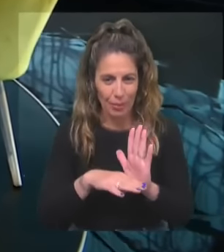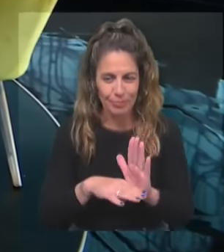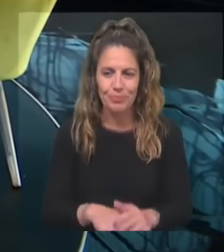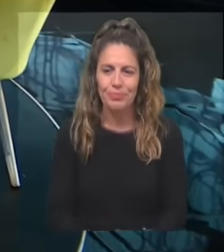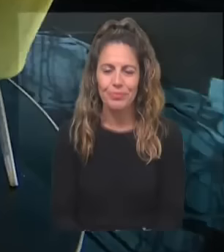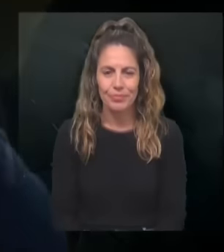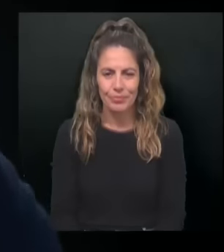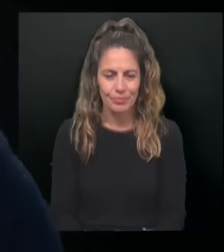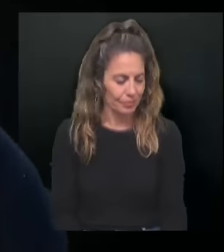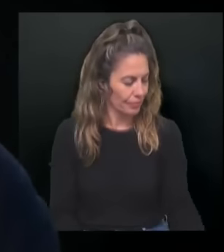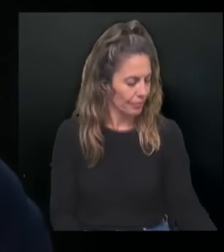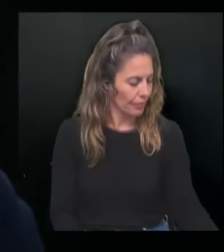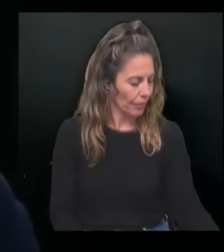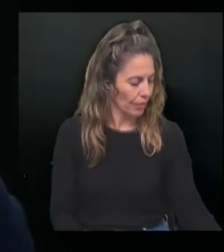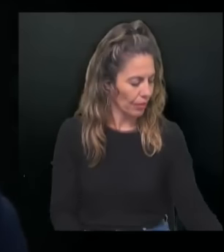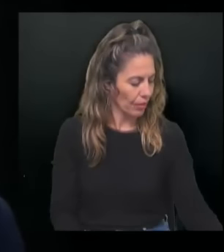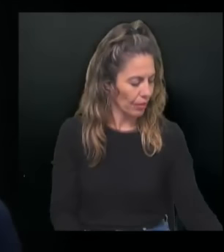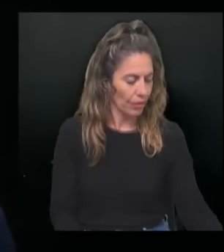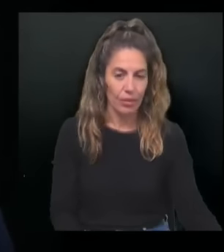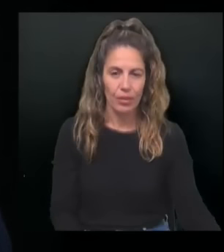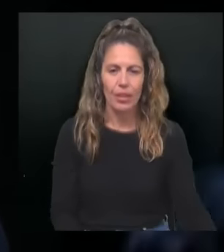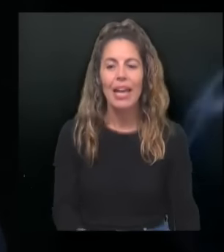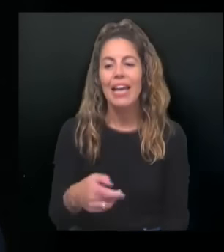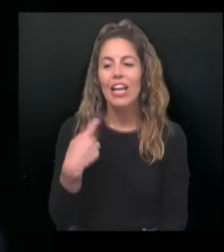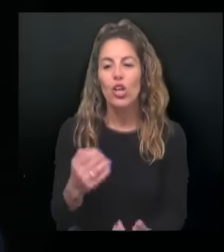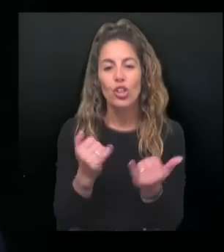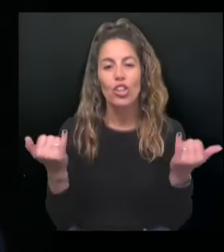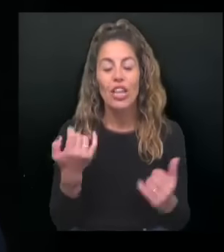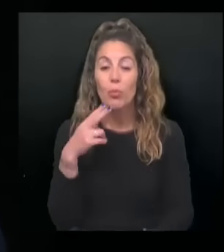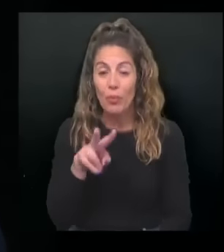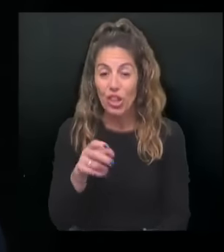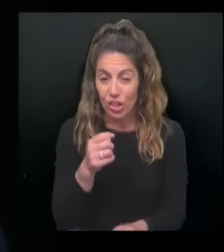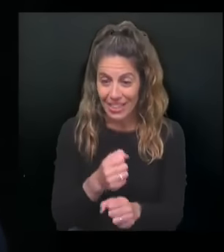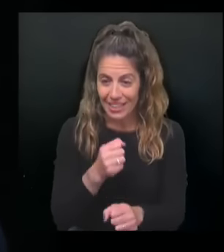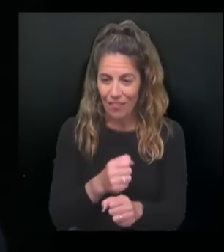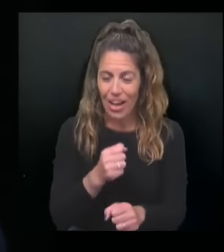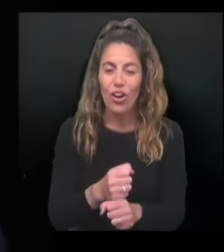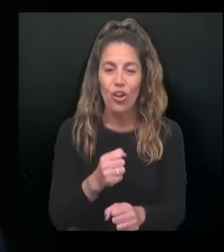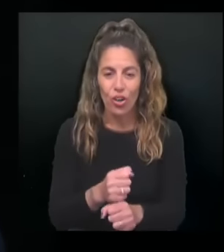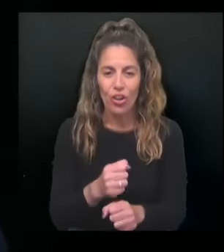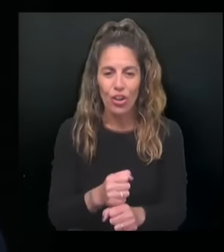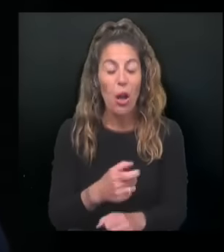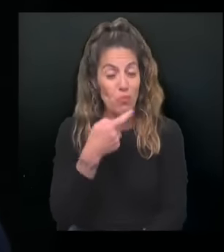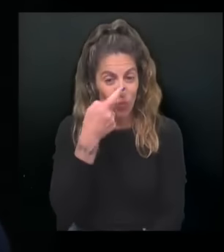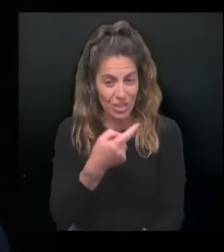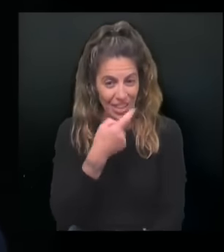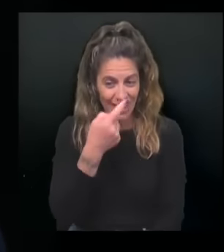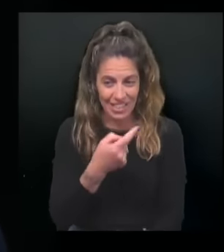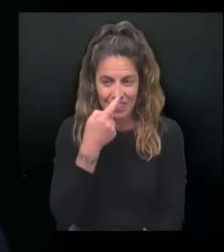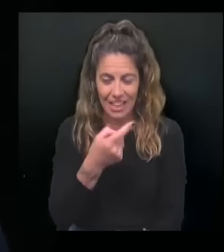gusto. Pero todavía lo estuvimos viendo. Ah, mirá. Estuvimos viendo ese trabajo. Y es muy interesante